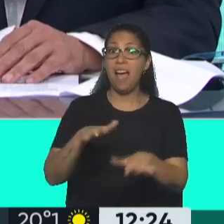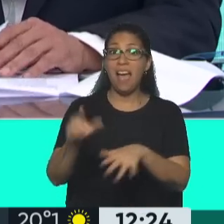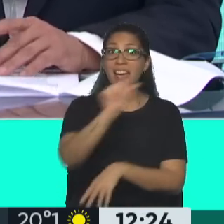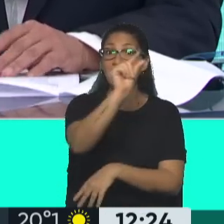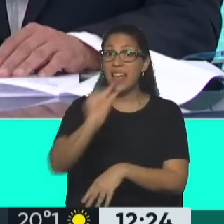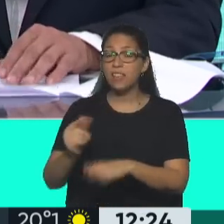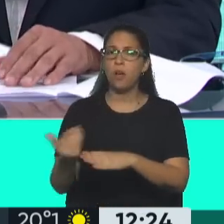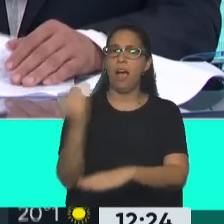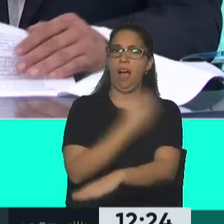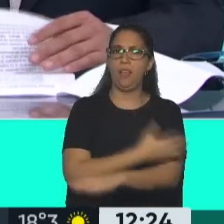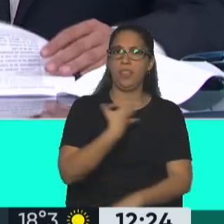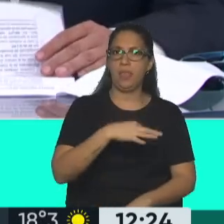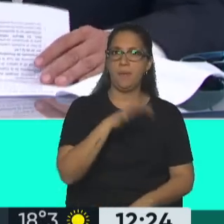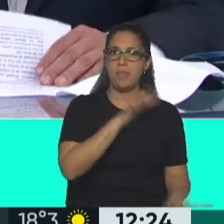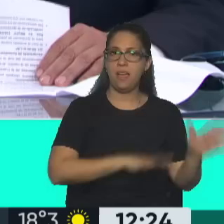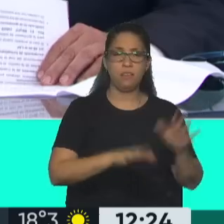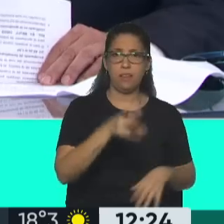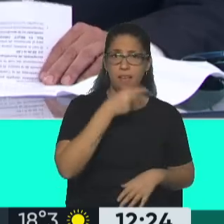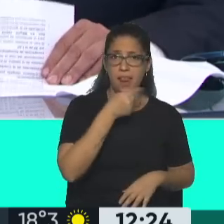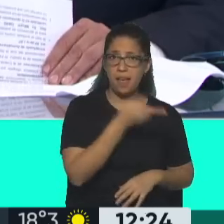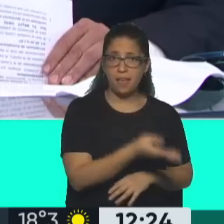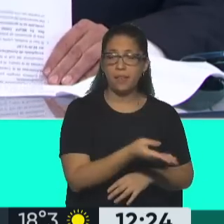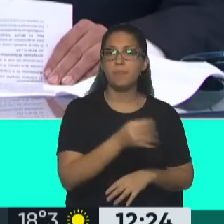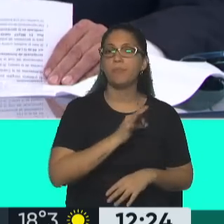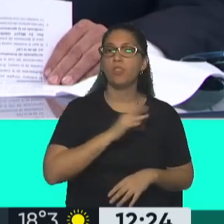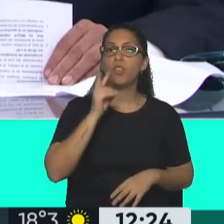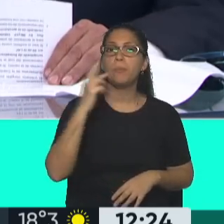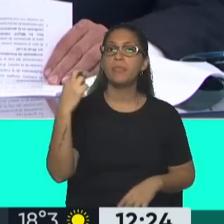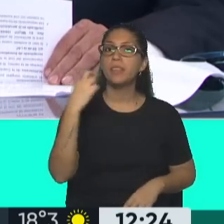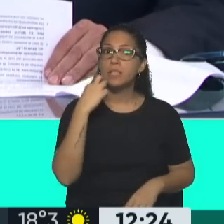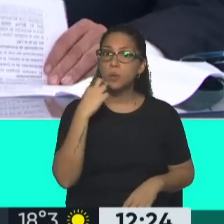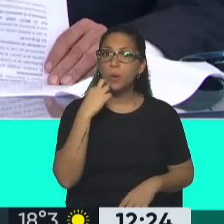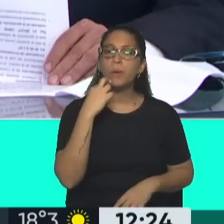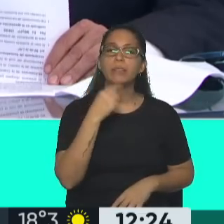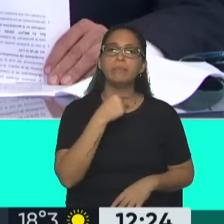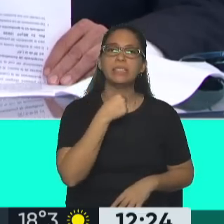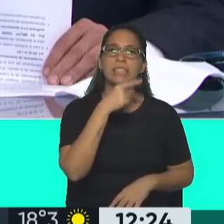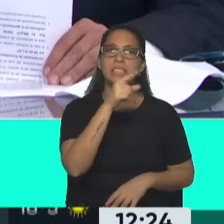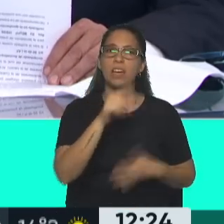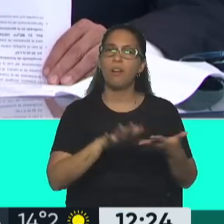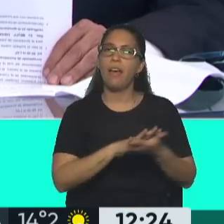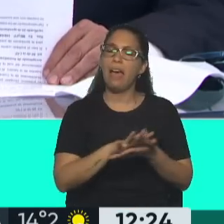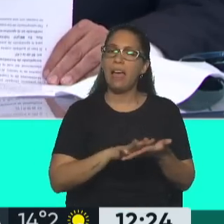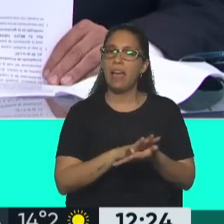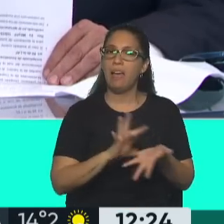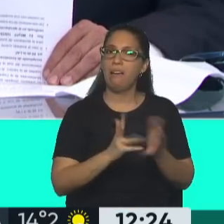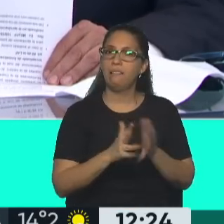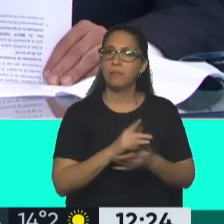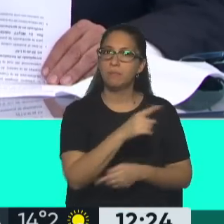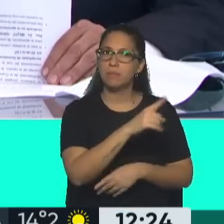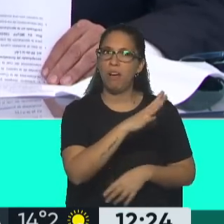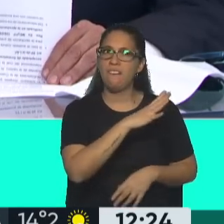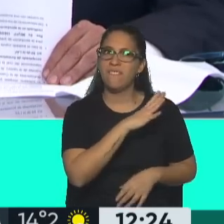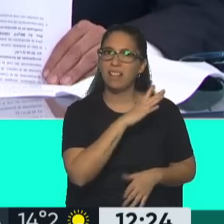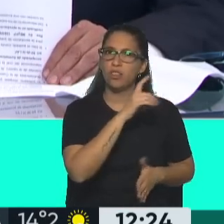o justificando este crédito. Claro. De hecho, en 2019 se quiso resolver esto haciendo una mención a esa falta, con lo